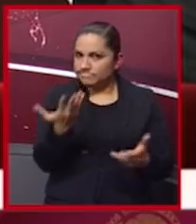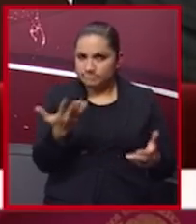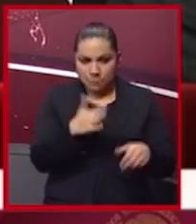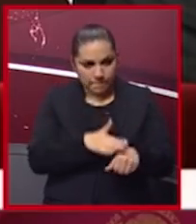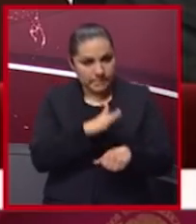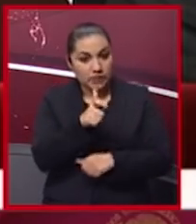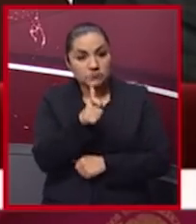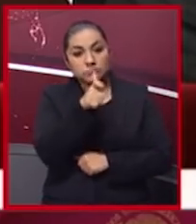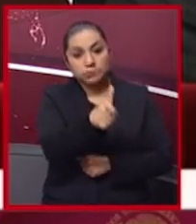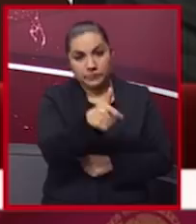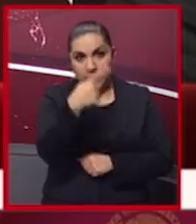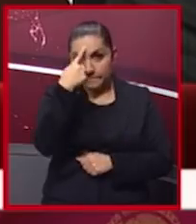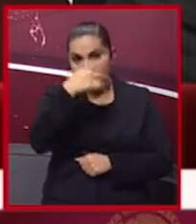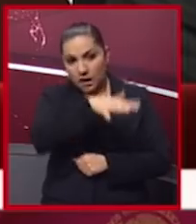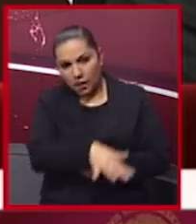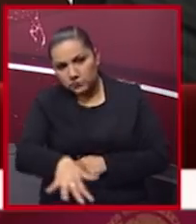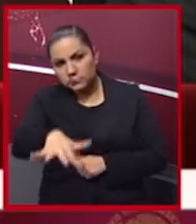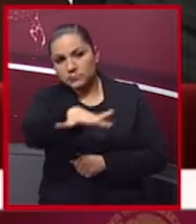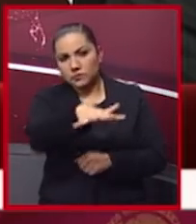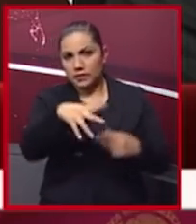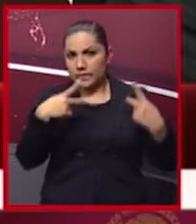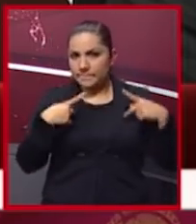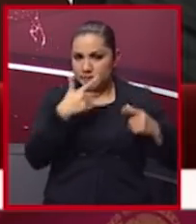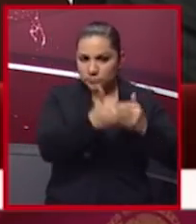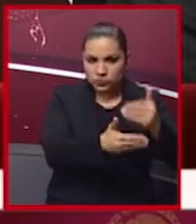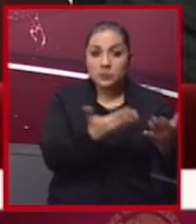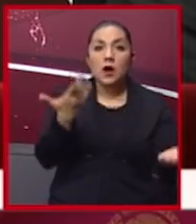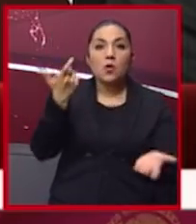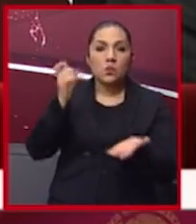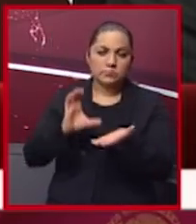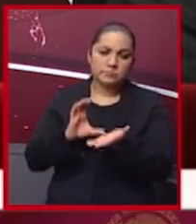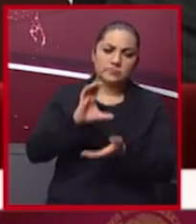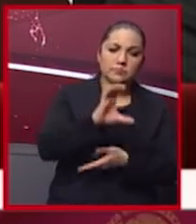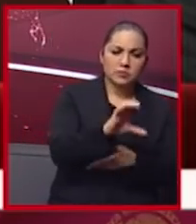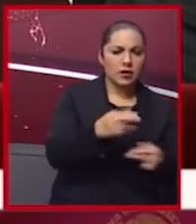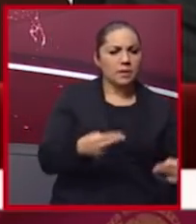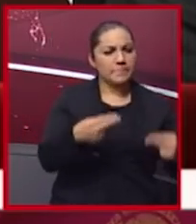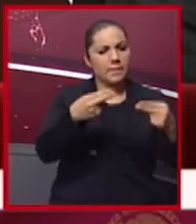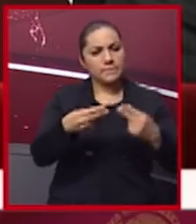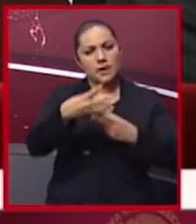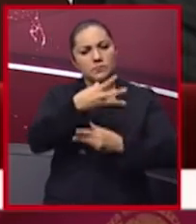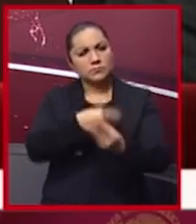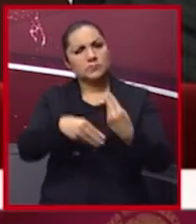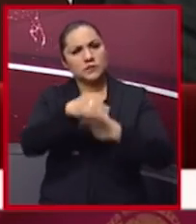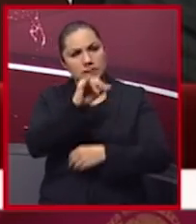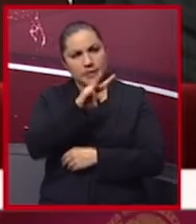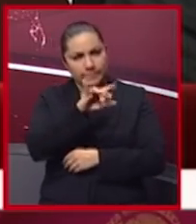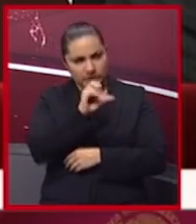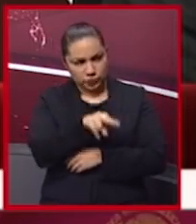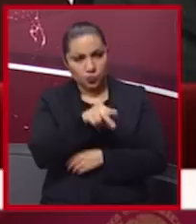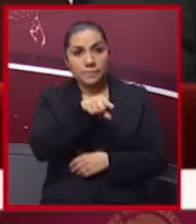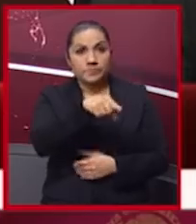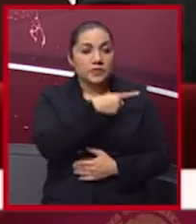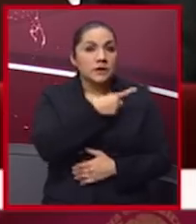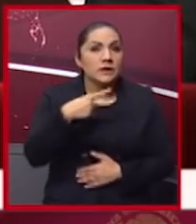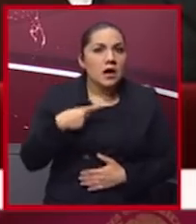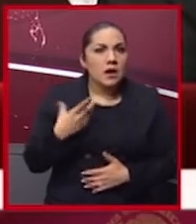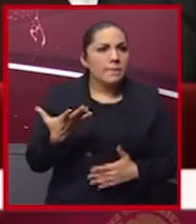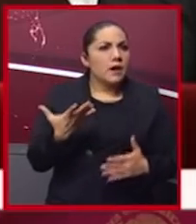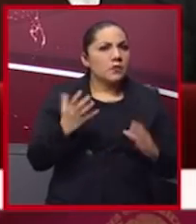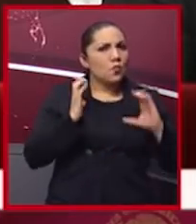y gasto en inversión, y hacerlo no sobre la base del endeudamiento ni del aumento